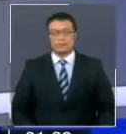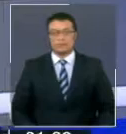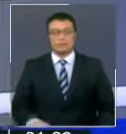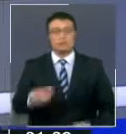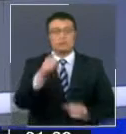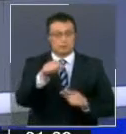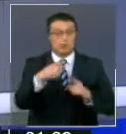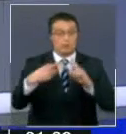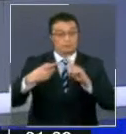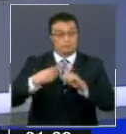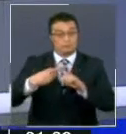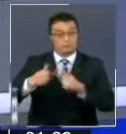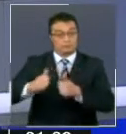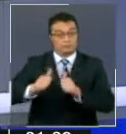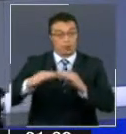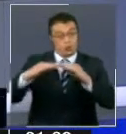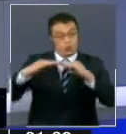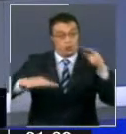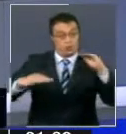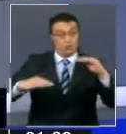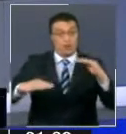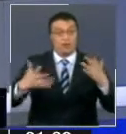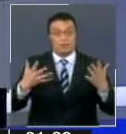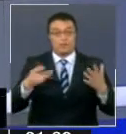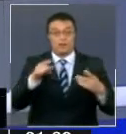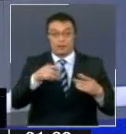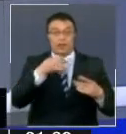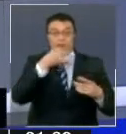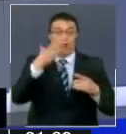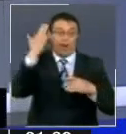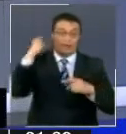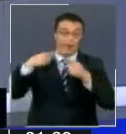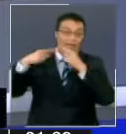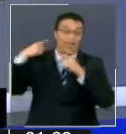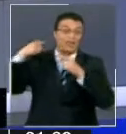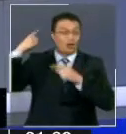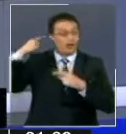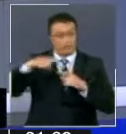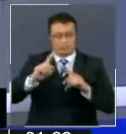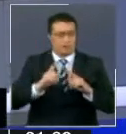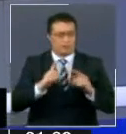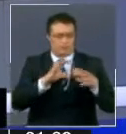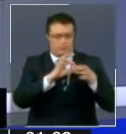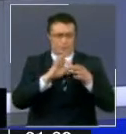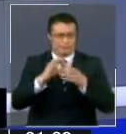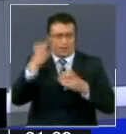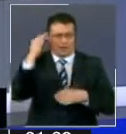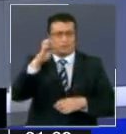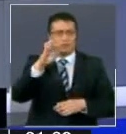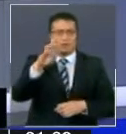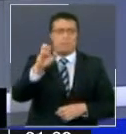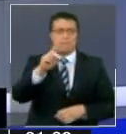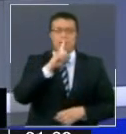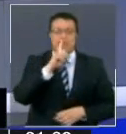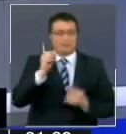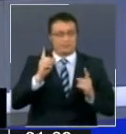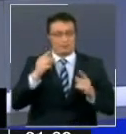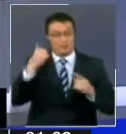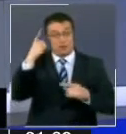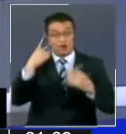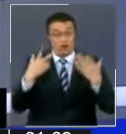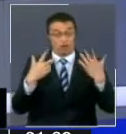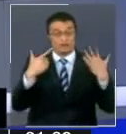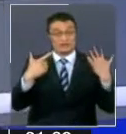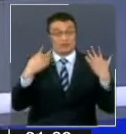La contienda es desigual. Y no se trata de la histórica arenga levantada por Prat en 1879, también